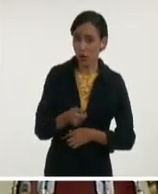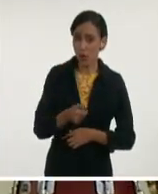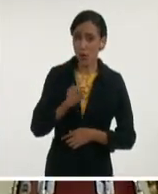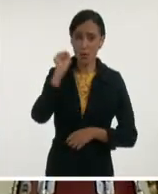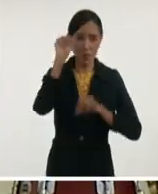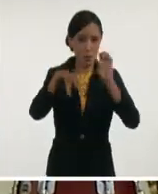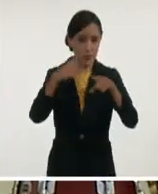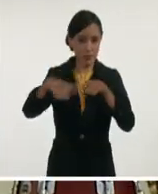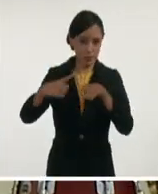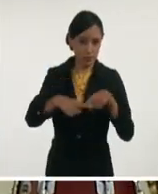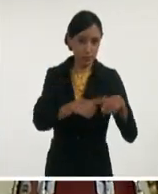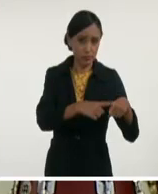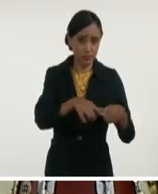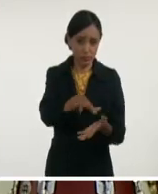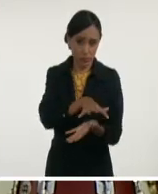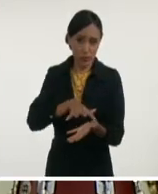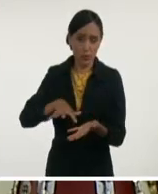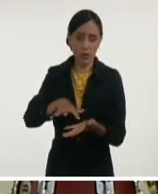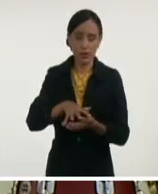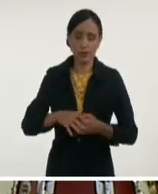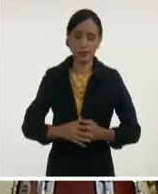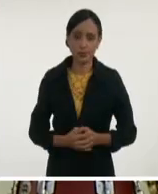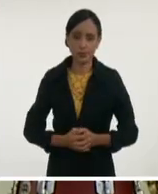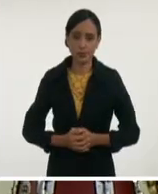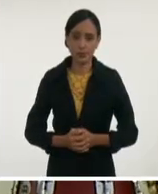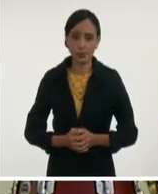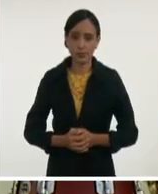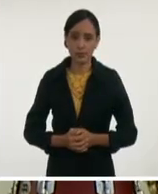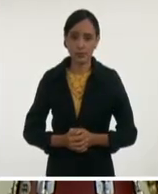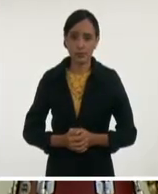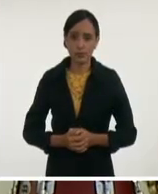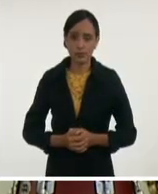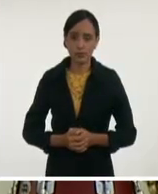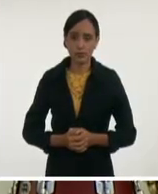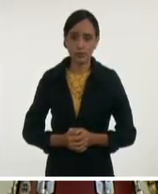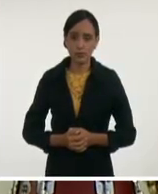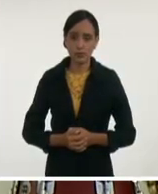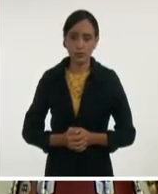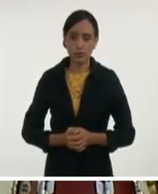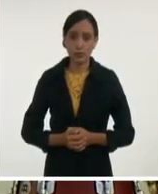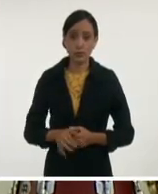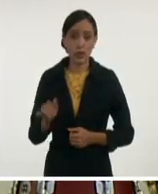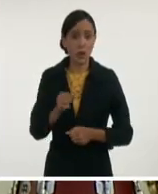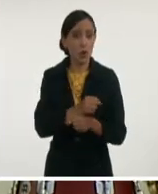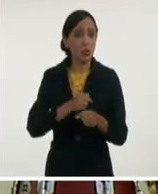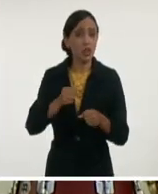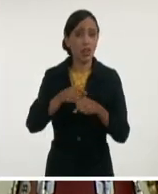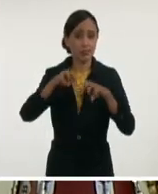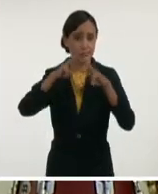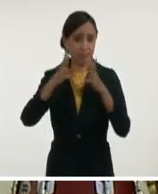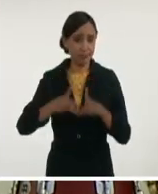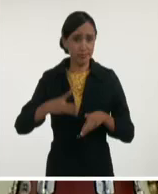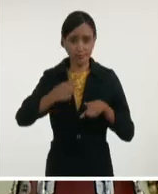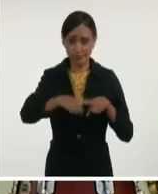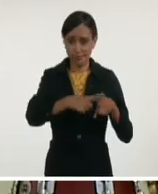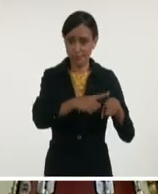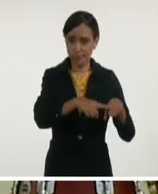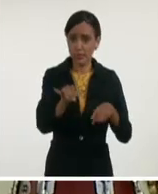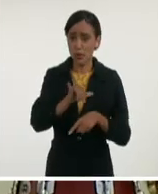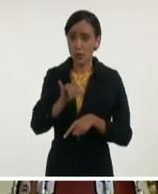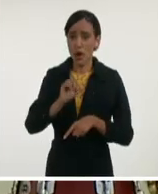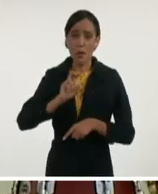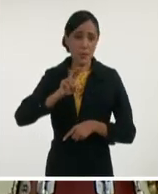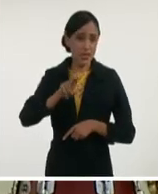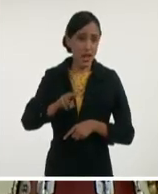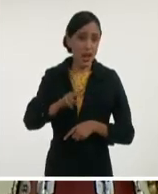ello sistemas de inteligencia artificial y Big Data, cibertropas y actos de ciberterrorismo